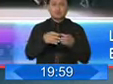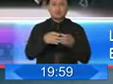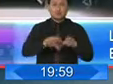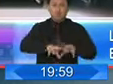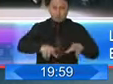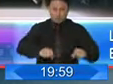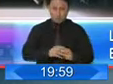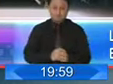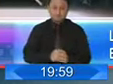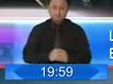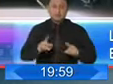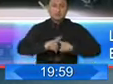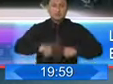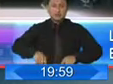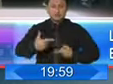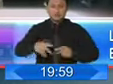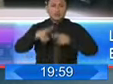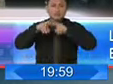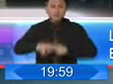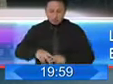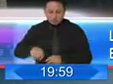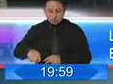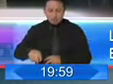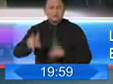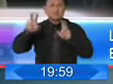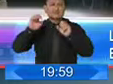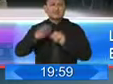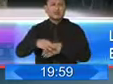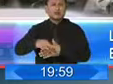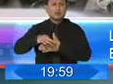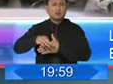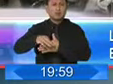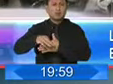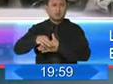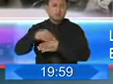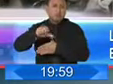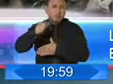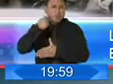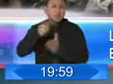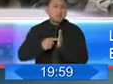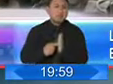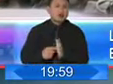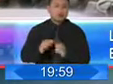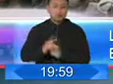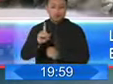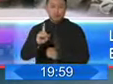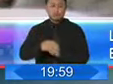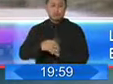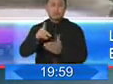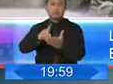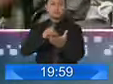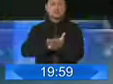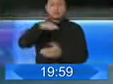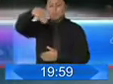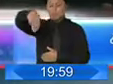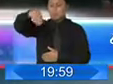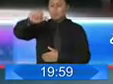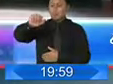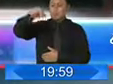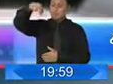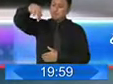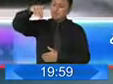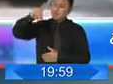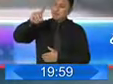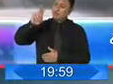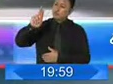Anticorrupción. Pero comenzando a revisar cuáles son los casos pendientes, hay otros, por ejemplo, uno en el proyecto Manduriacu, y en este caso tienen una